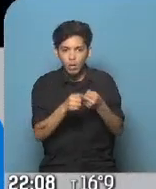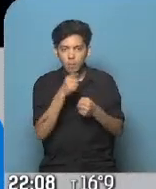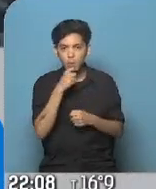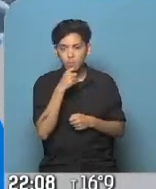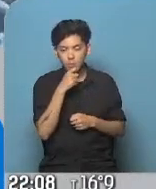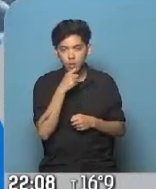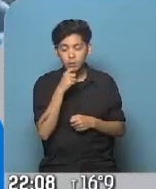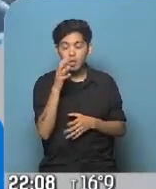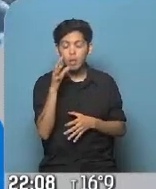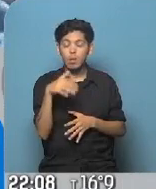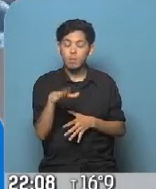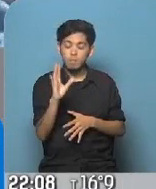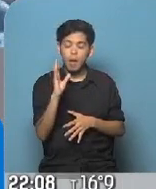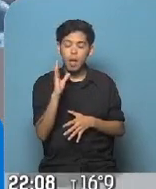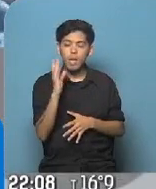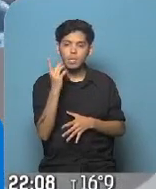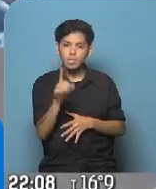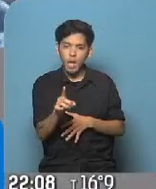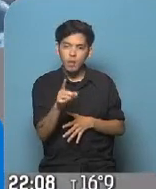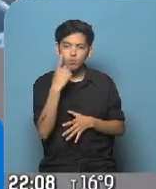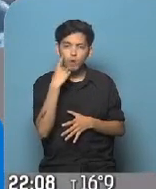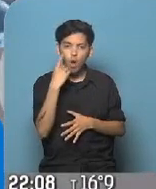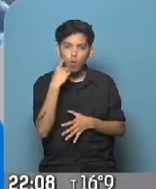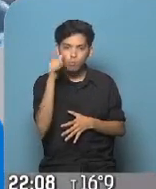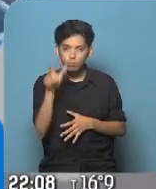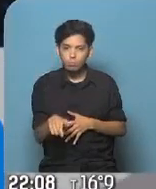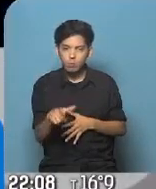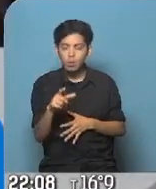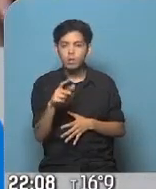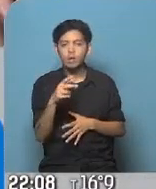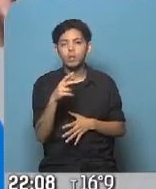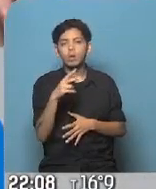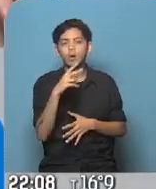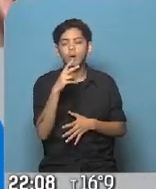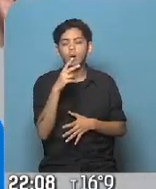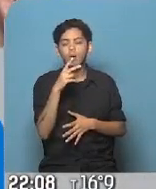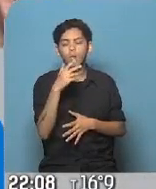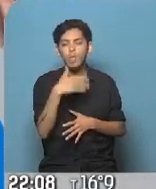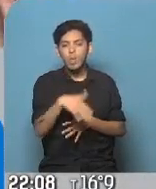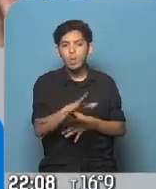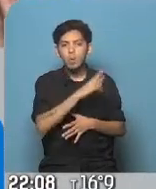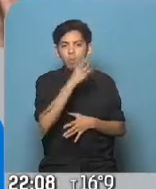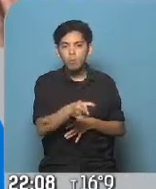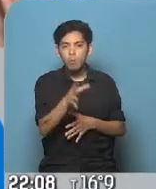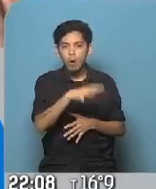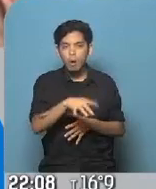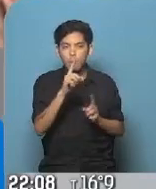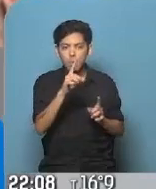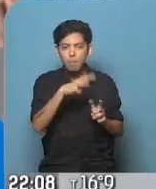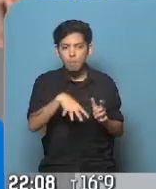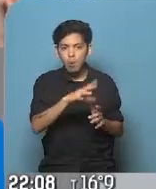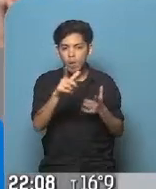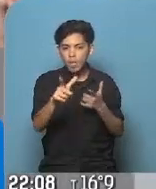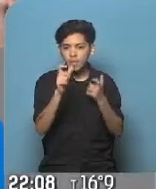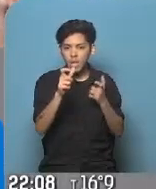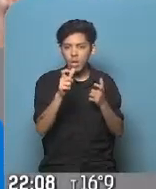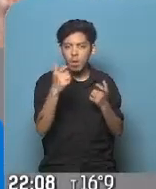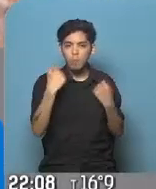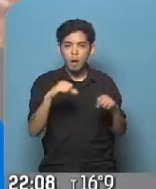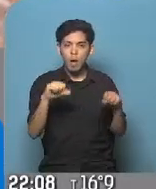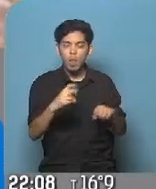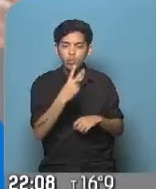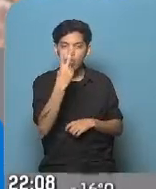curioso es que este hombre, Bispo de Oliveira, iba al mismo club de tiro en el cual practicaban 2